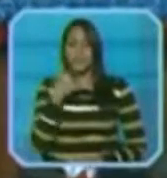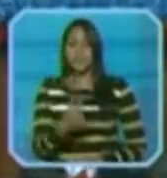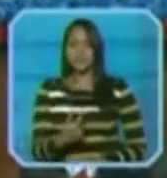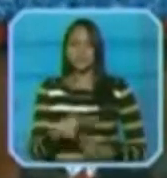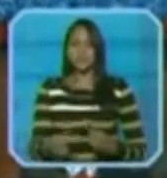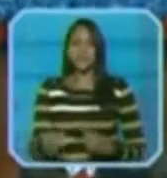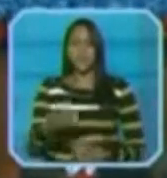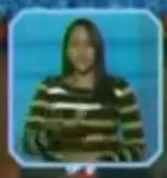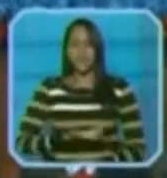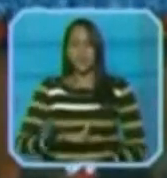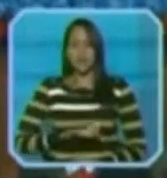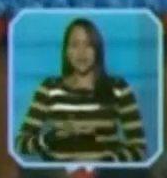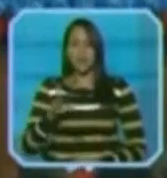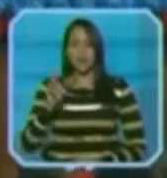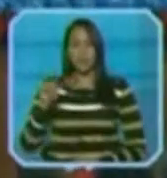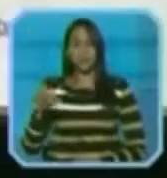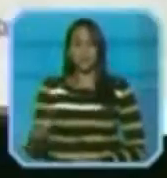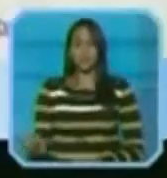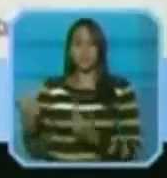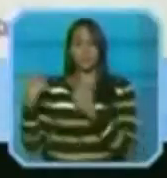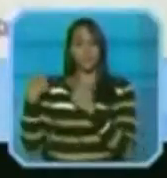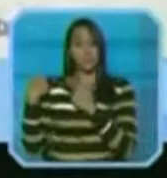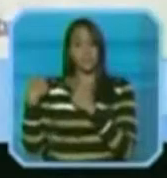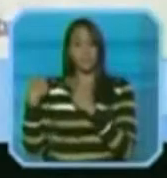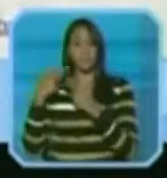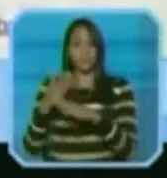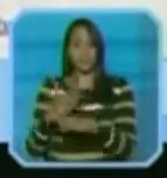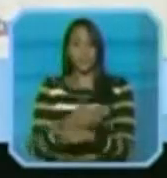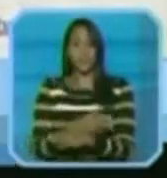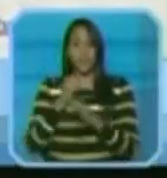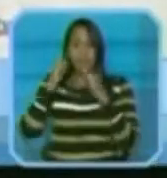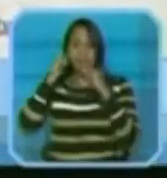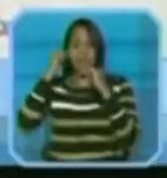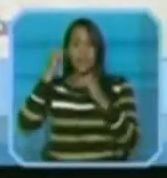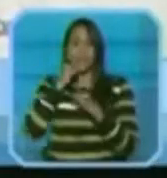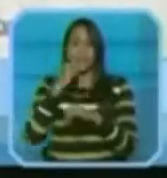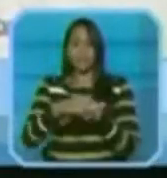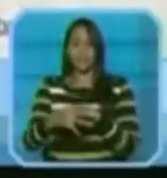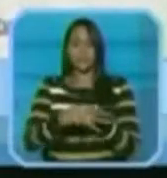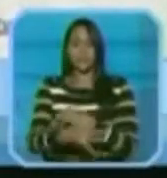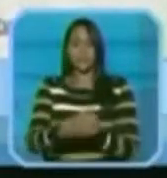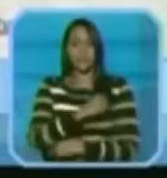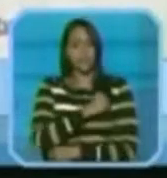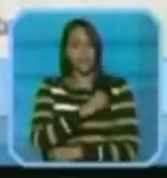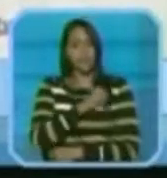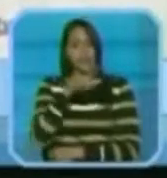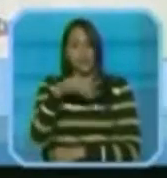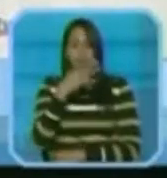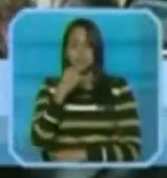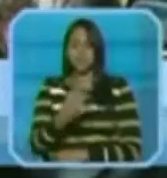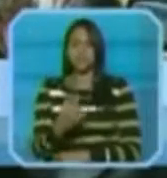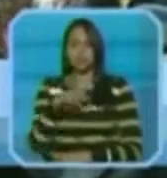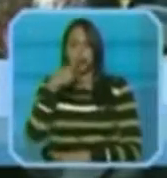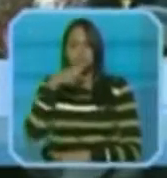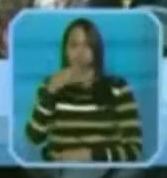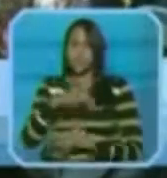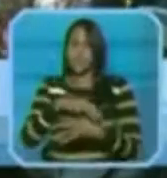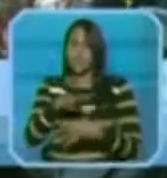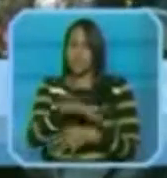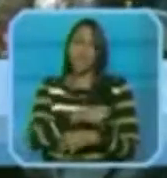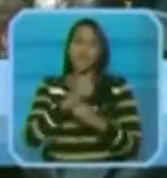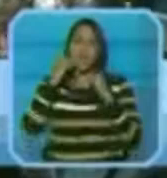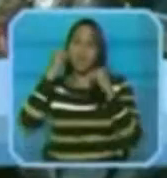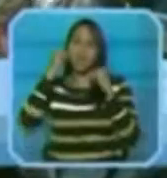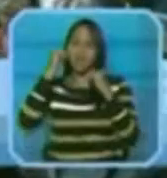al alcalde Ramón Muchacho por no asumir su responsabilidad ante las protestas en el municipio Chacao. Aseguró que los políticos dejarán solo a